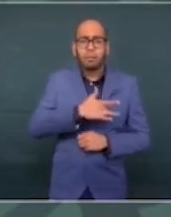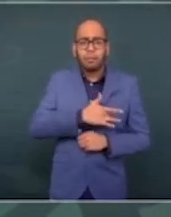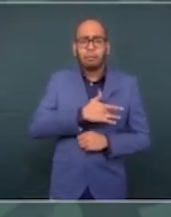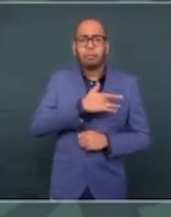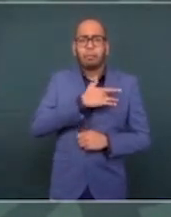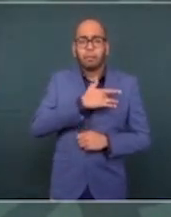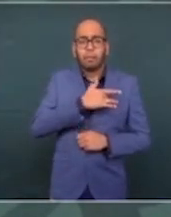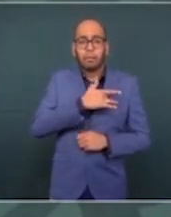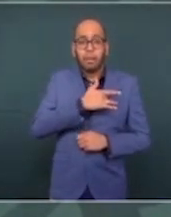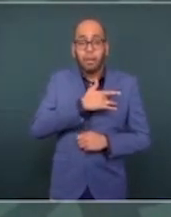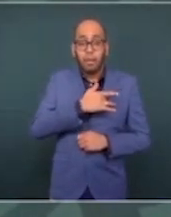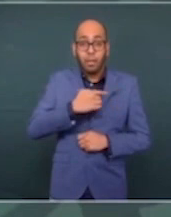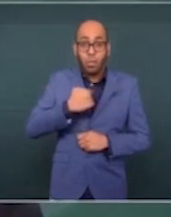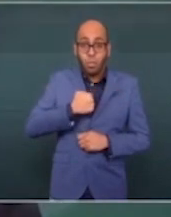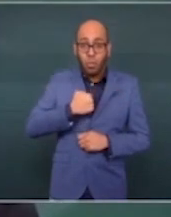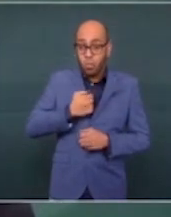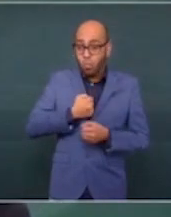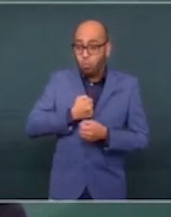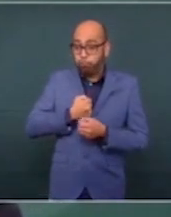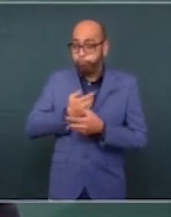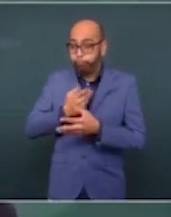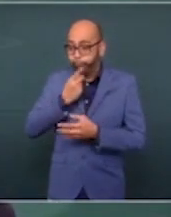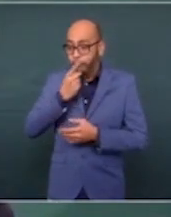que si decía algo, que si